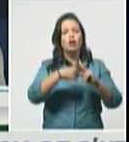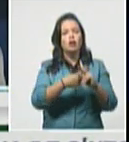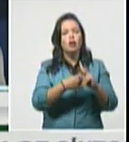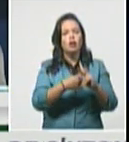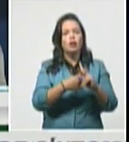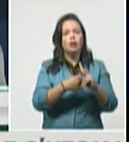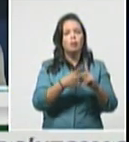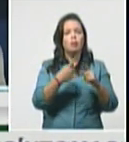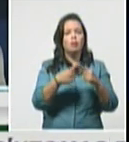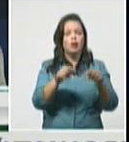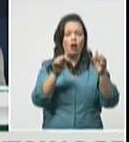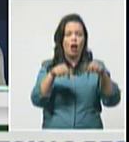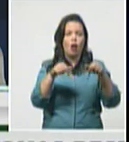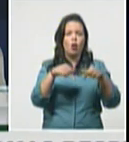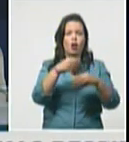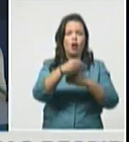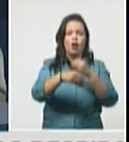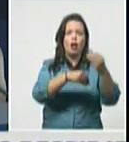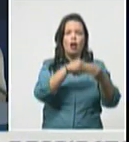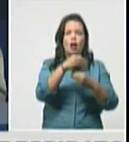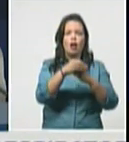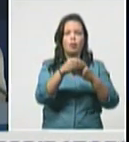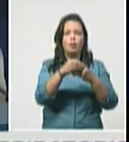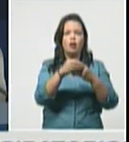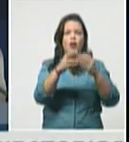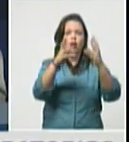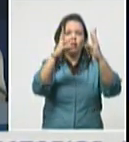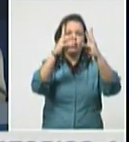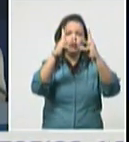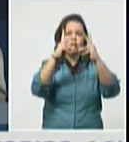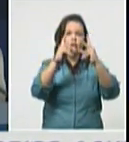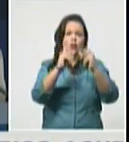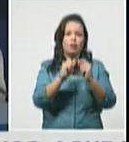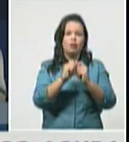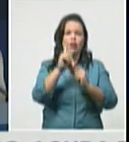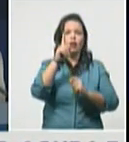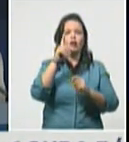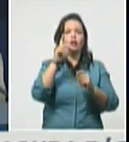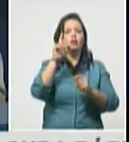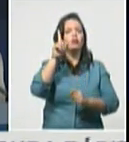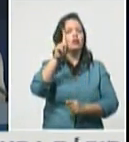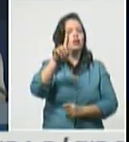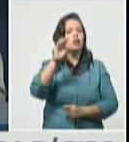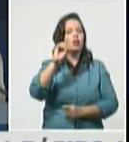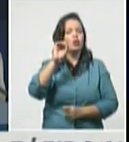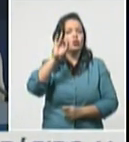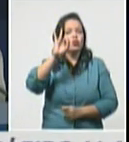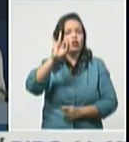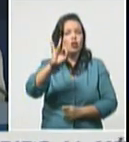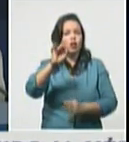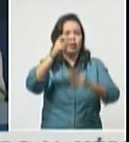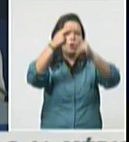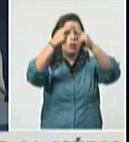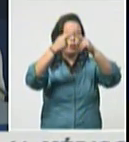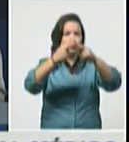107 en cuanto a letalidad en el mundo, ya que